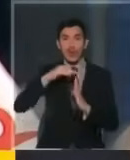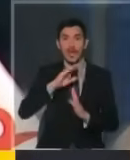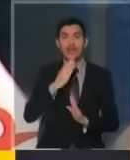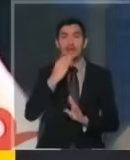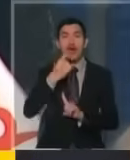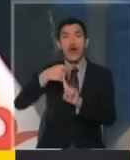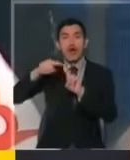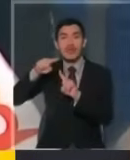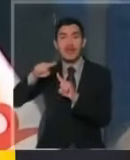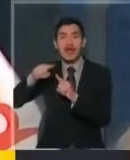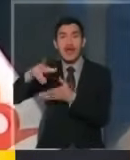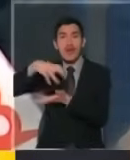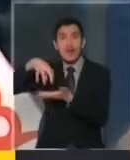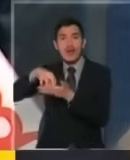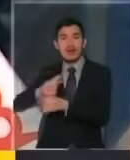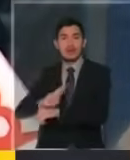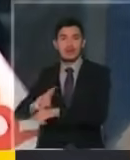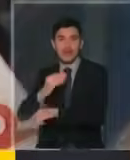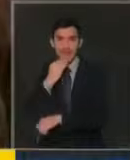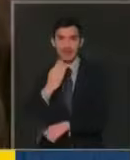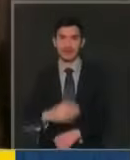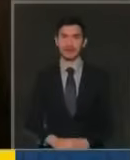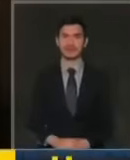de la zona sur.